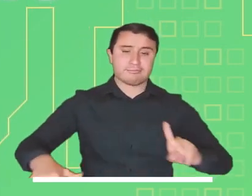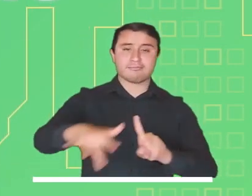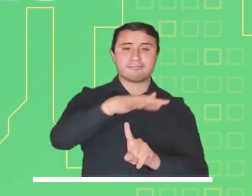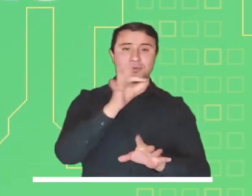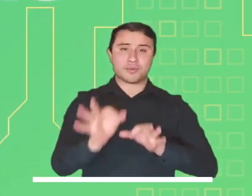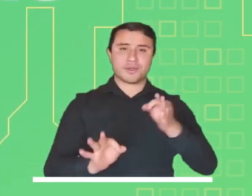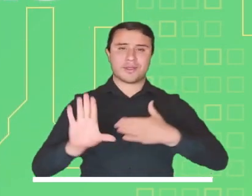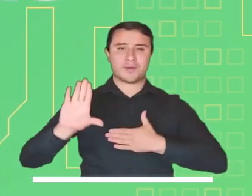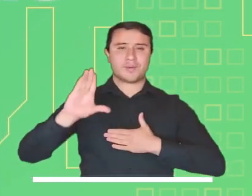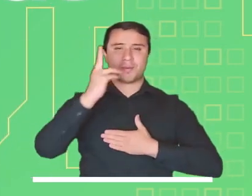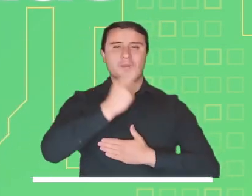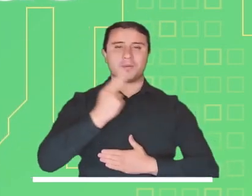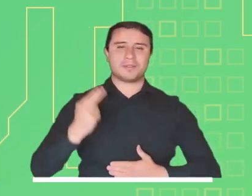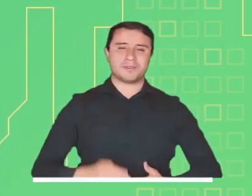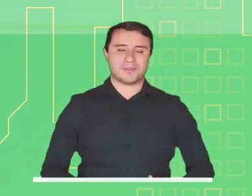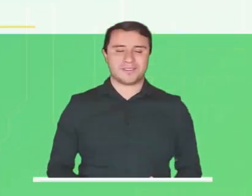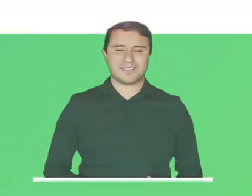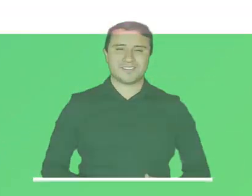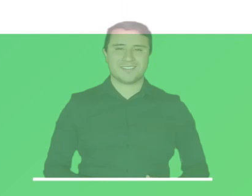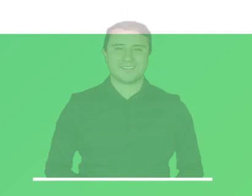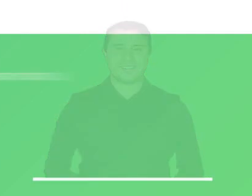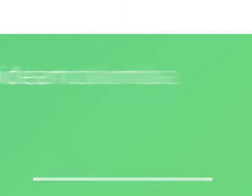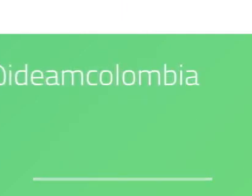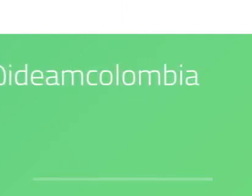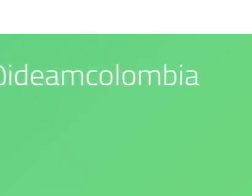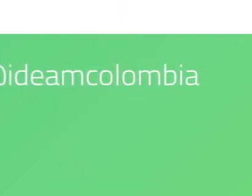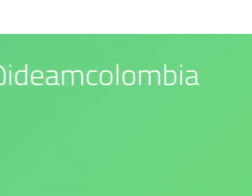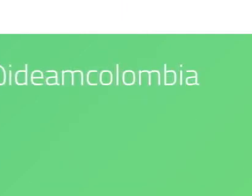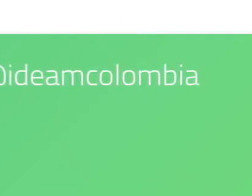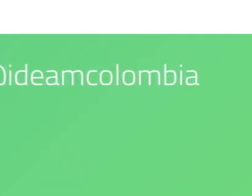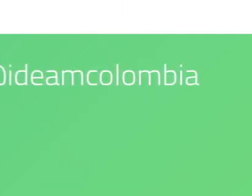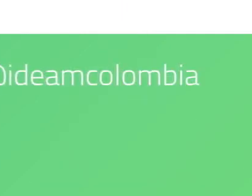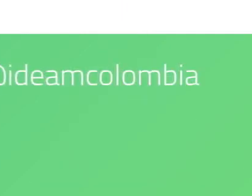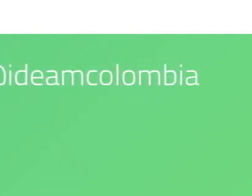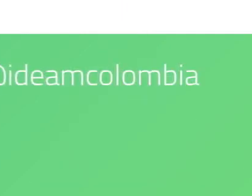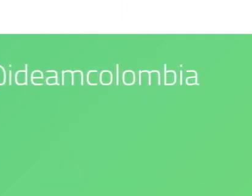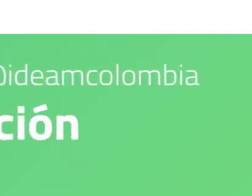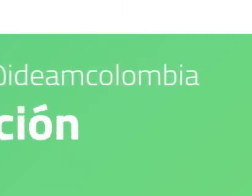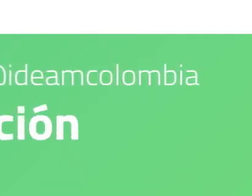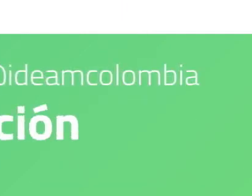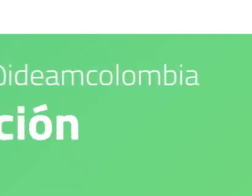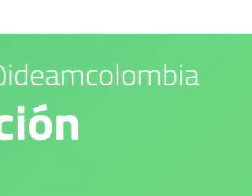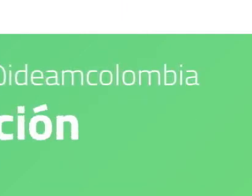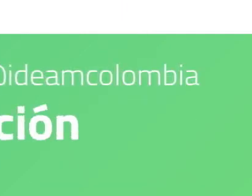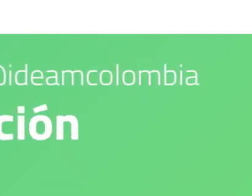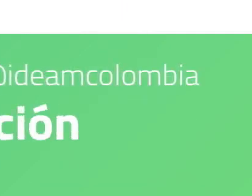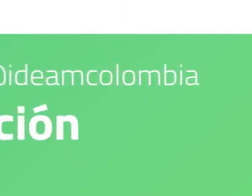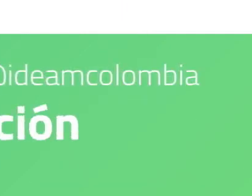Los esperamos en nuestras redes sociales. Nuestro compromiso es con el medio ambiente.